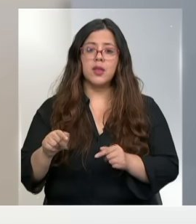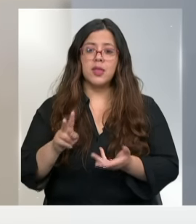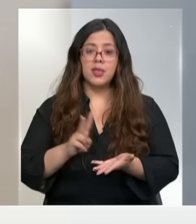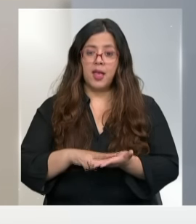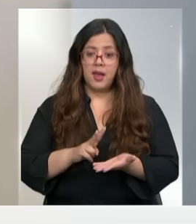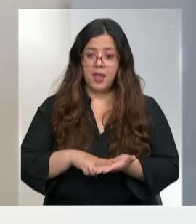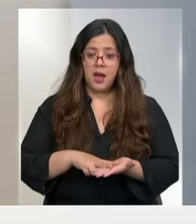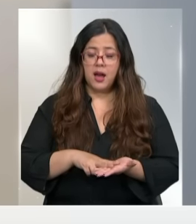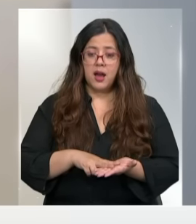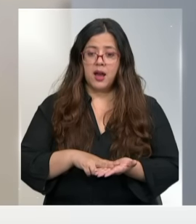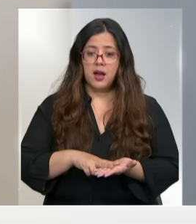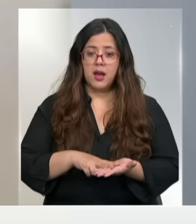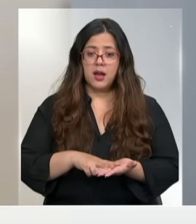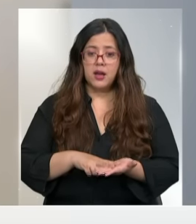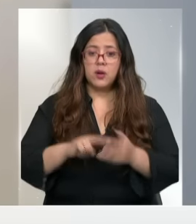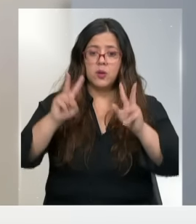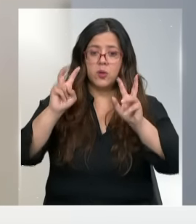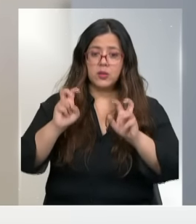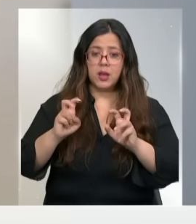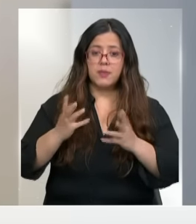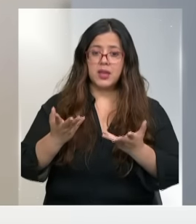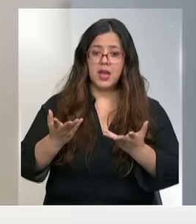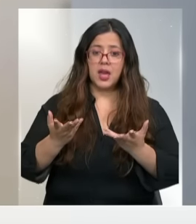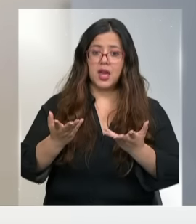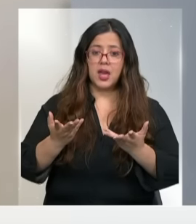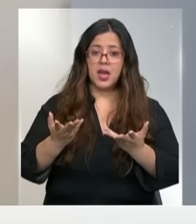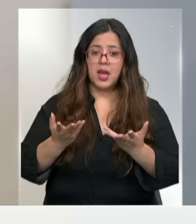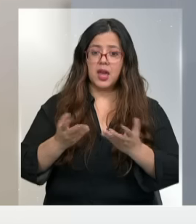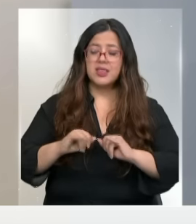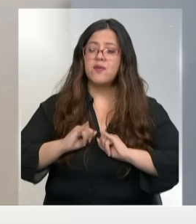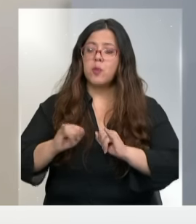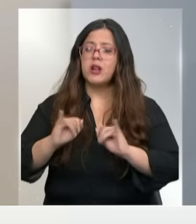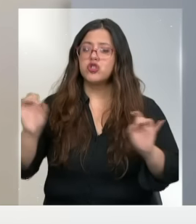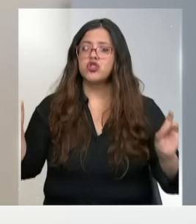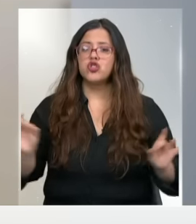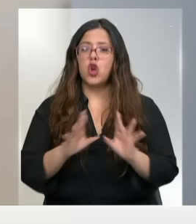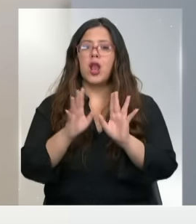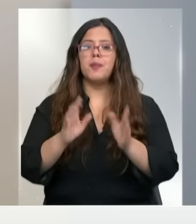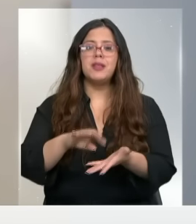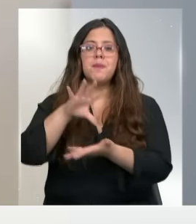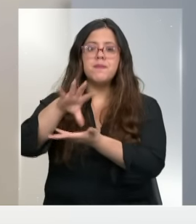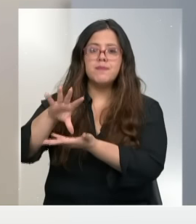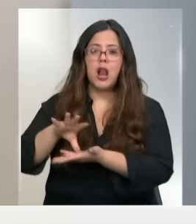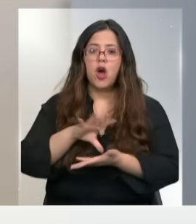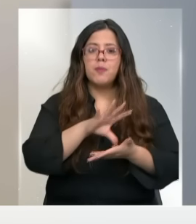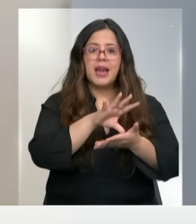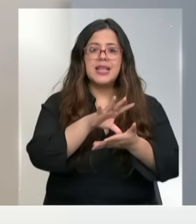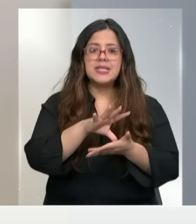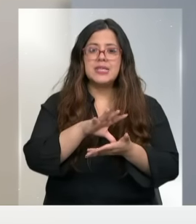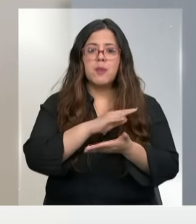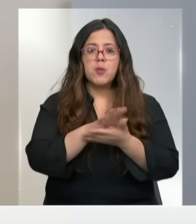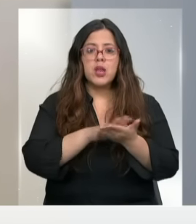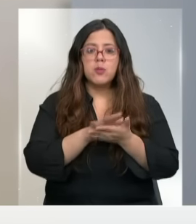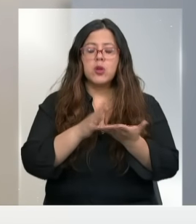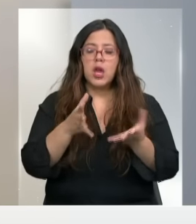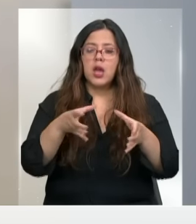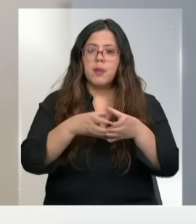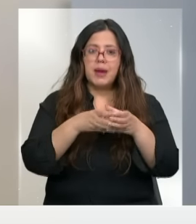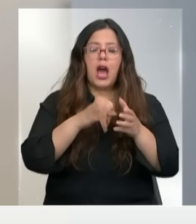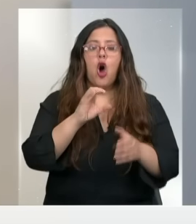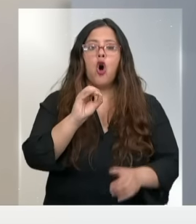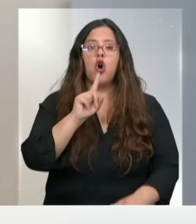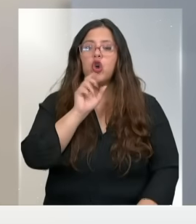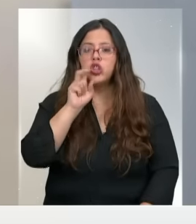una declaración más para la opinión internacional, para que se la tome la OTAN, para que se la tome Estados